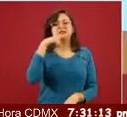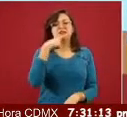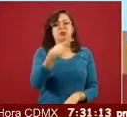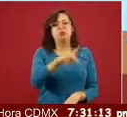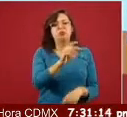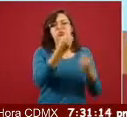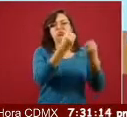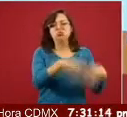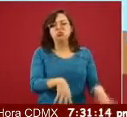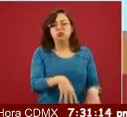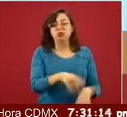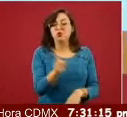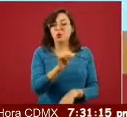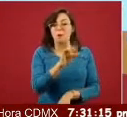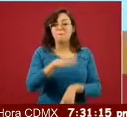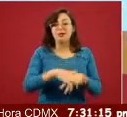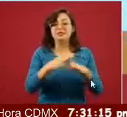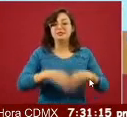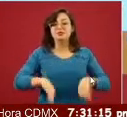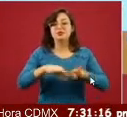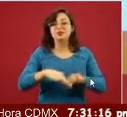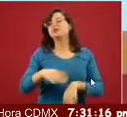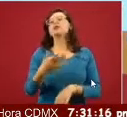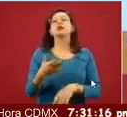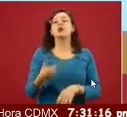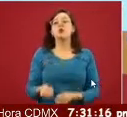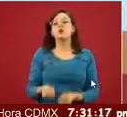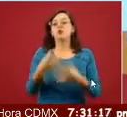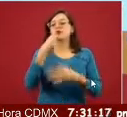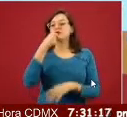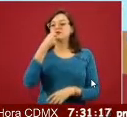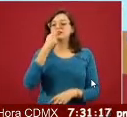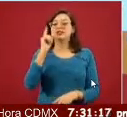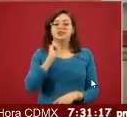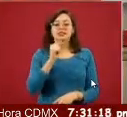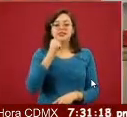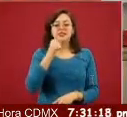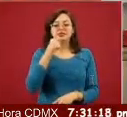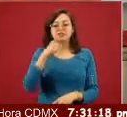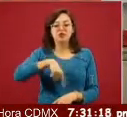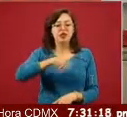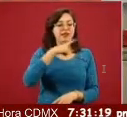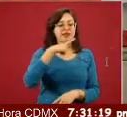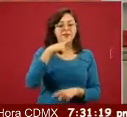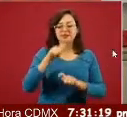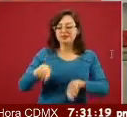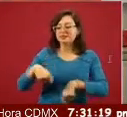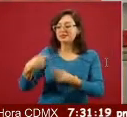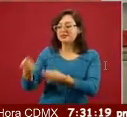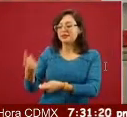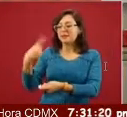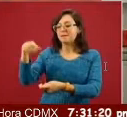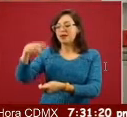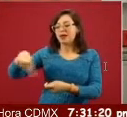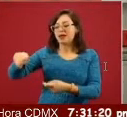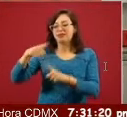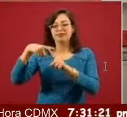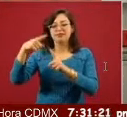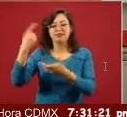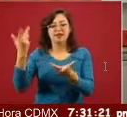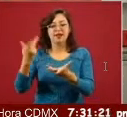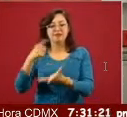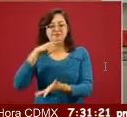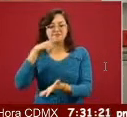cuántos estudiantes, niños, niñas, adolescentes, etcétera, se van a beneficiar de tener un instrumento de trabajo que es un lápiz,